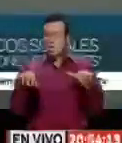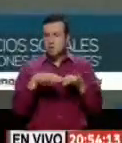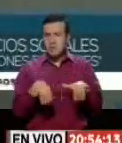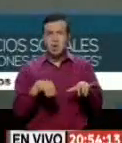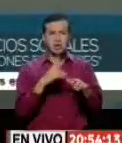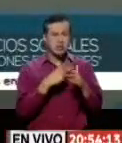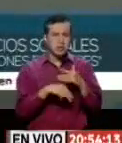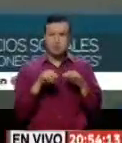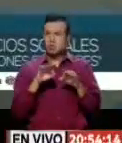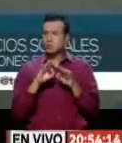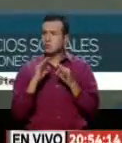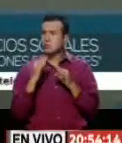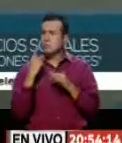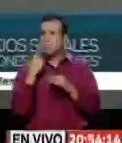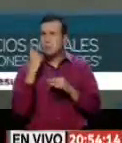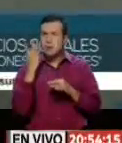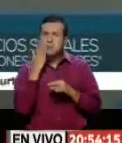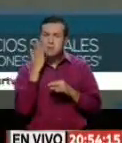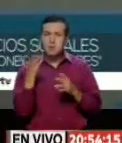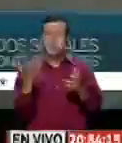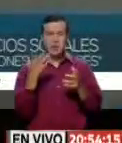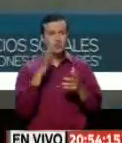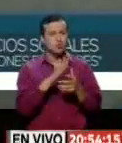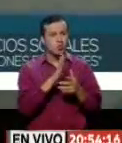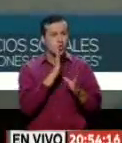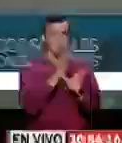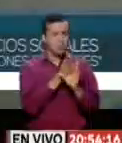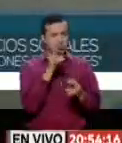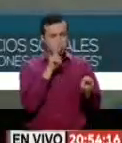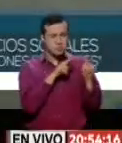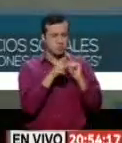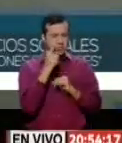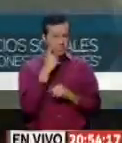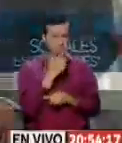incluida la salud y bienestar mental de los menores de edad.